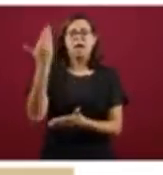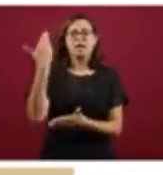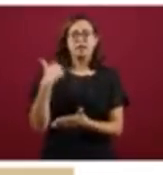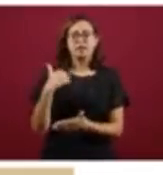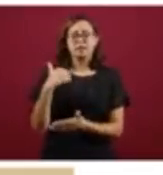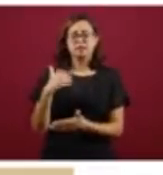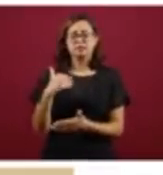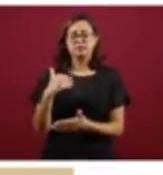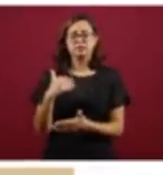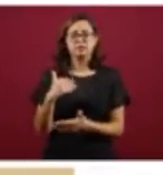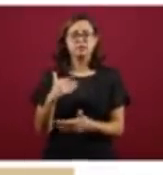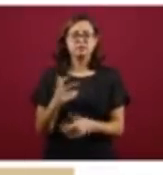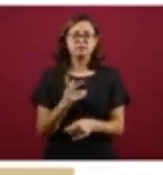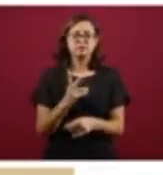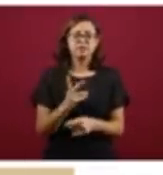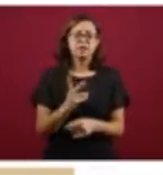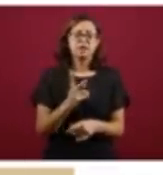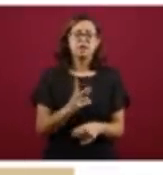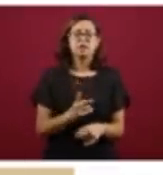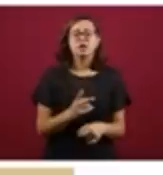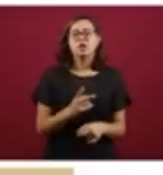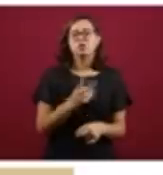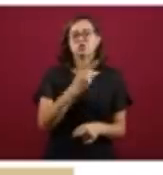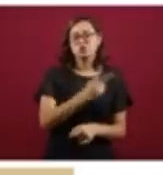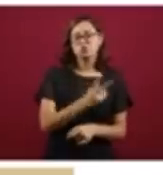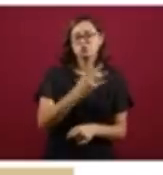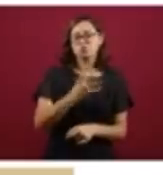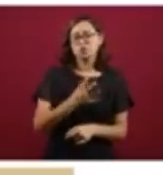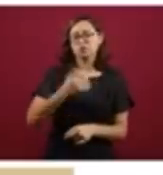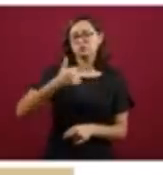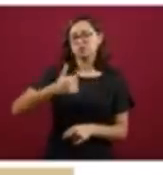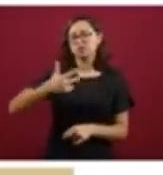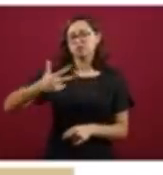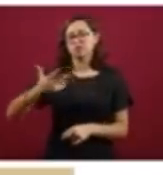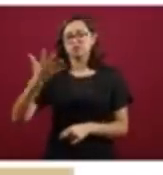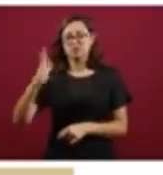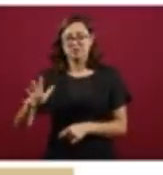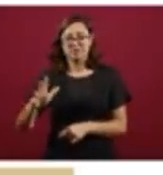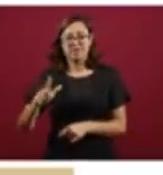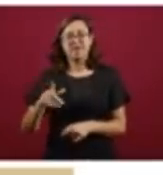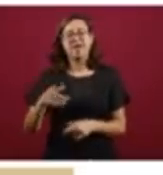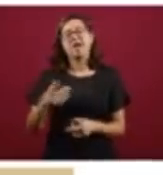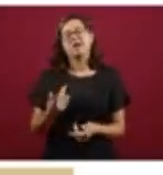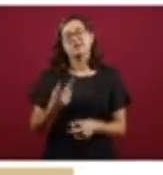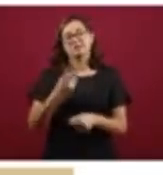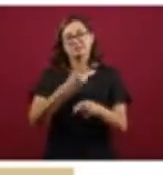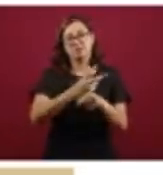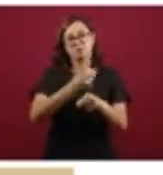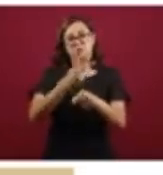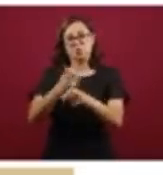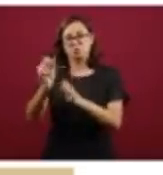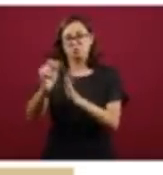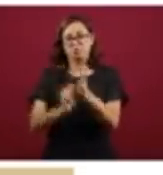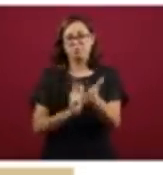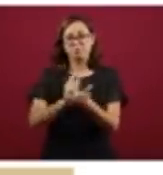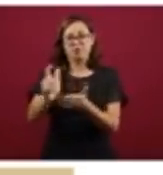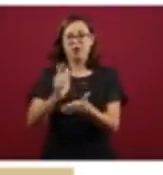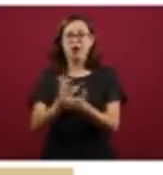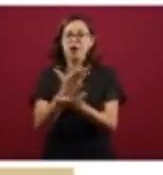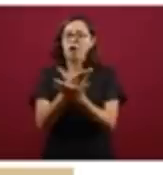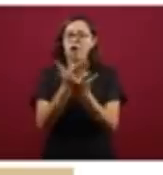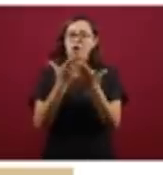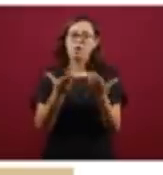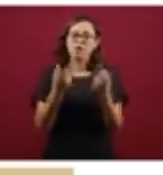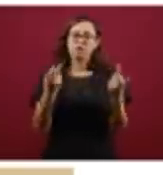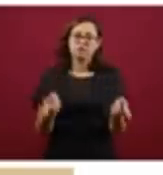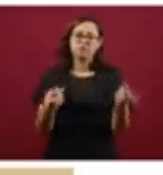par y por instrucción del presidente, ahora lo vamos a hacer por adelantado, es decir, en el mes non, en septiembre a octubre.